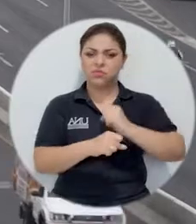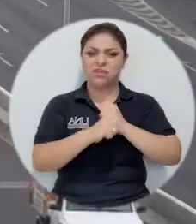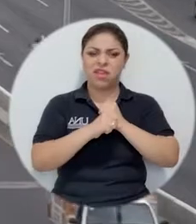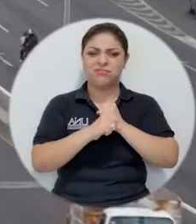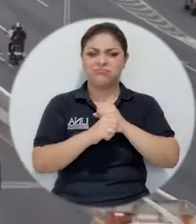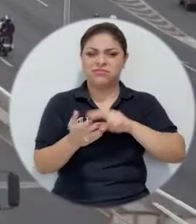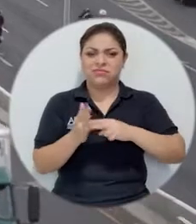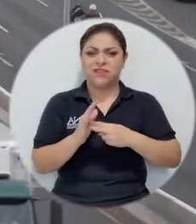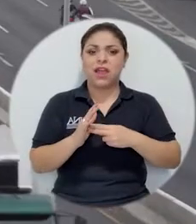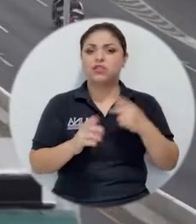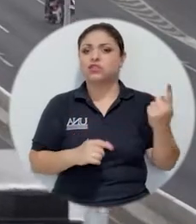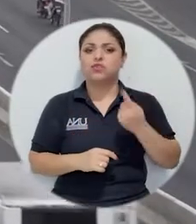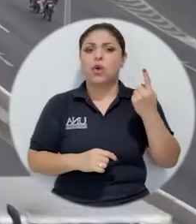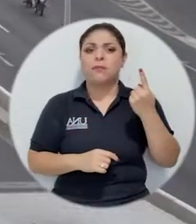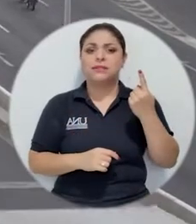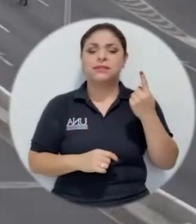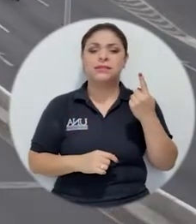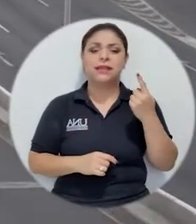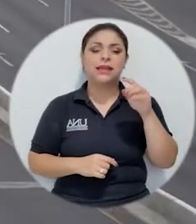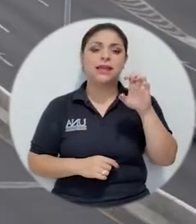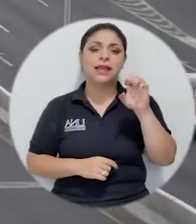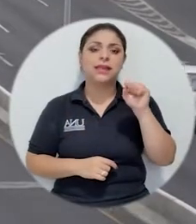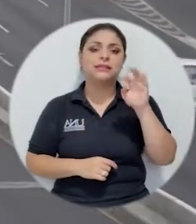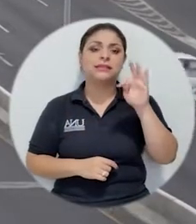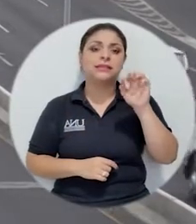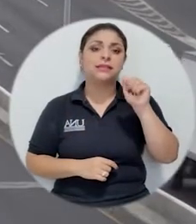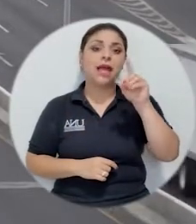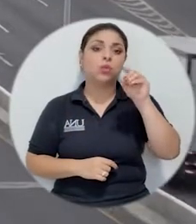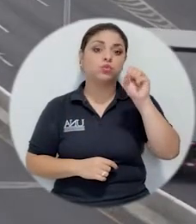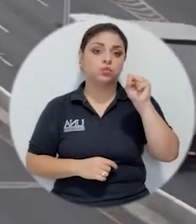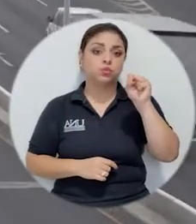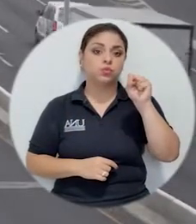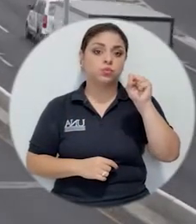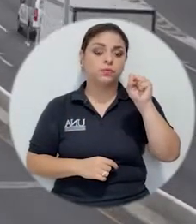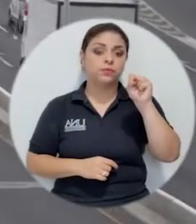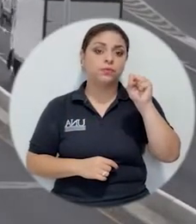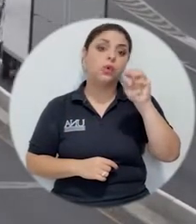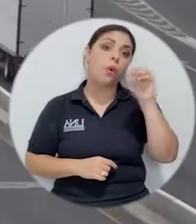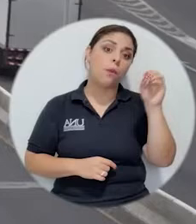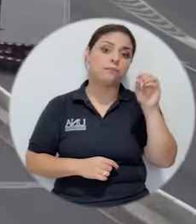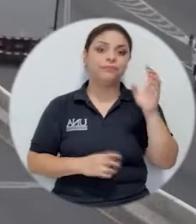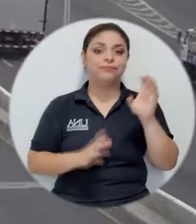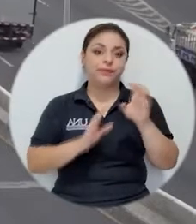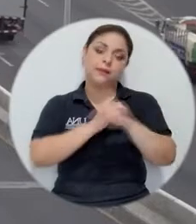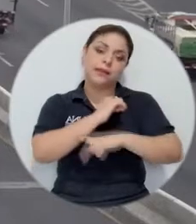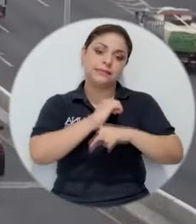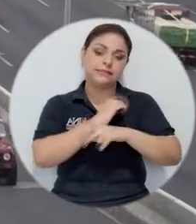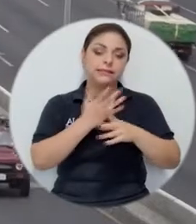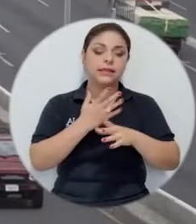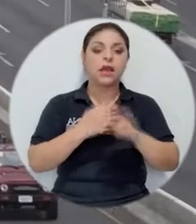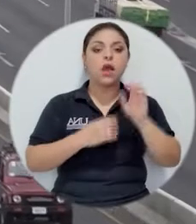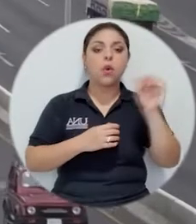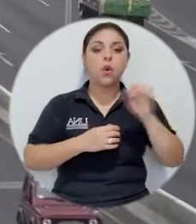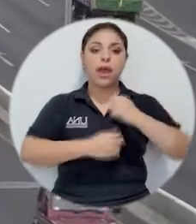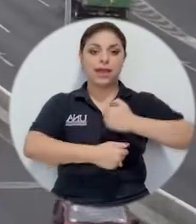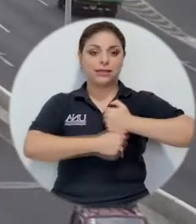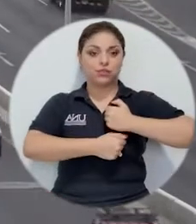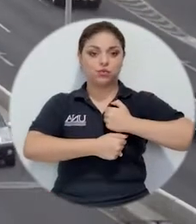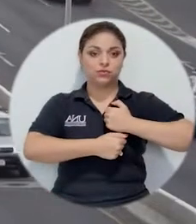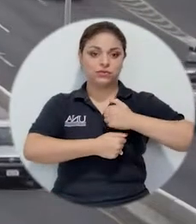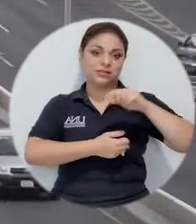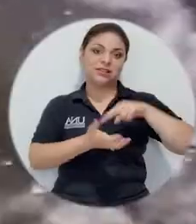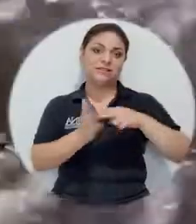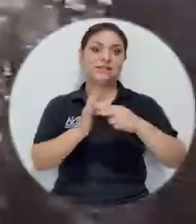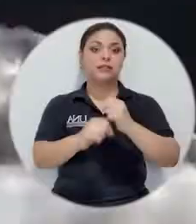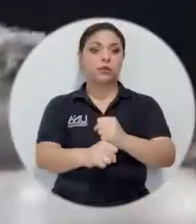seguridad solamente se pensaba en estados y solamente se pensaba en ejércitos. Sí. Esa discusión